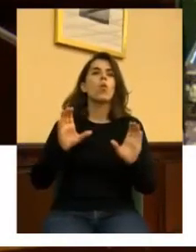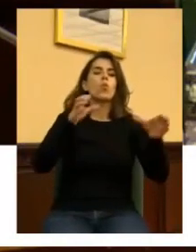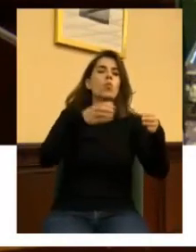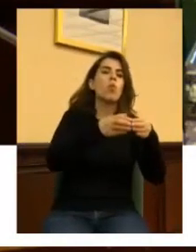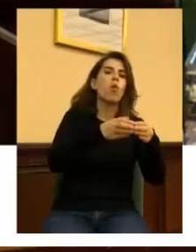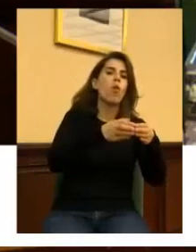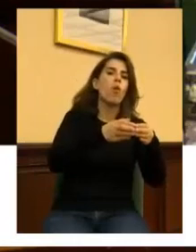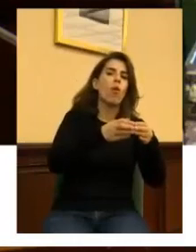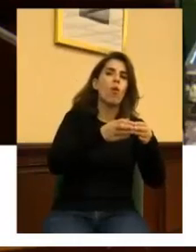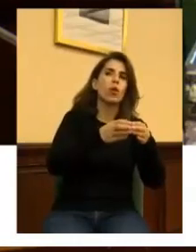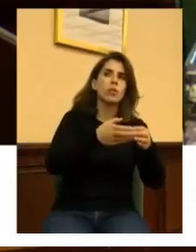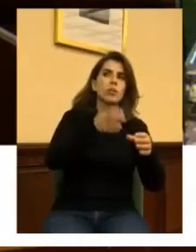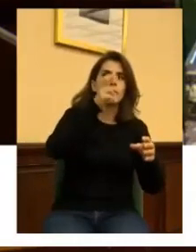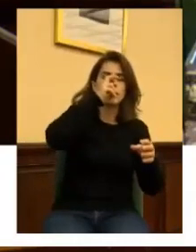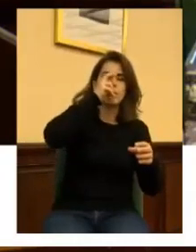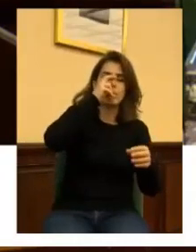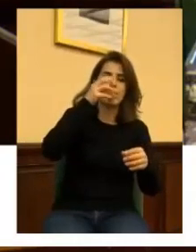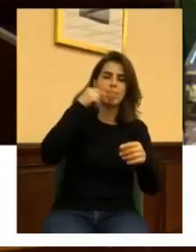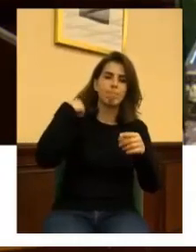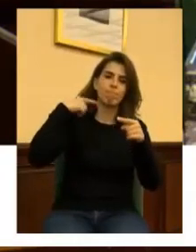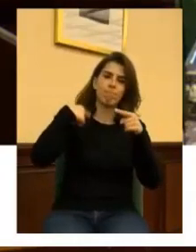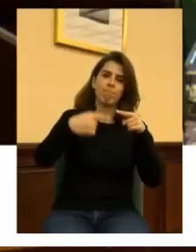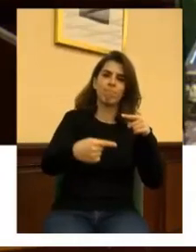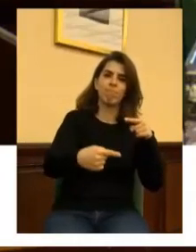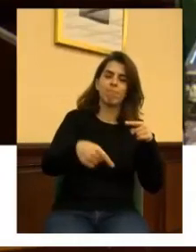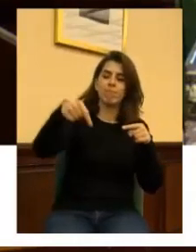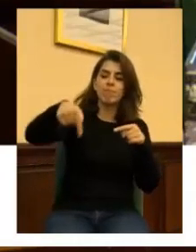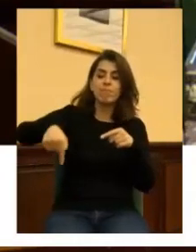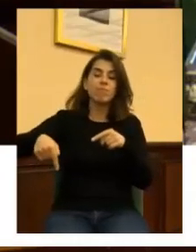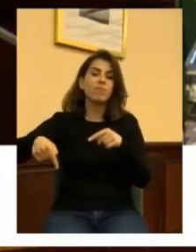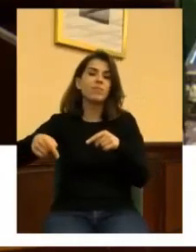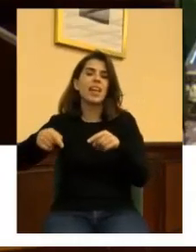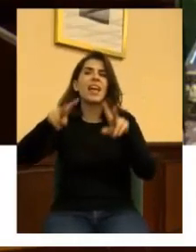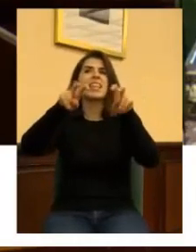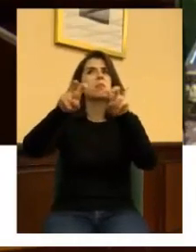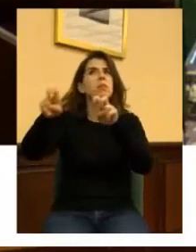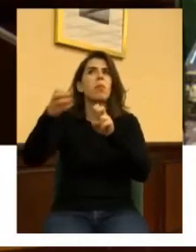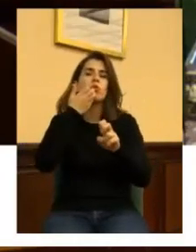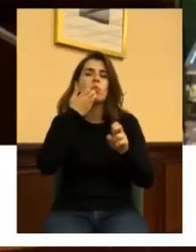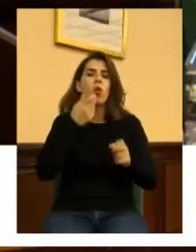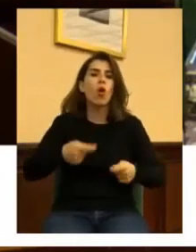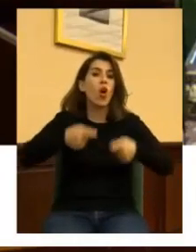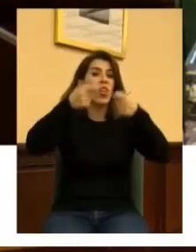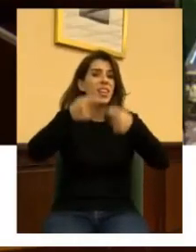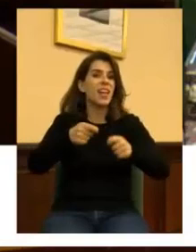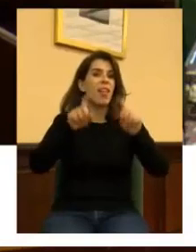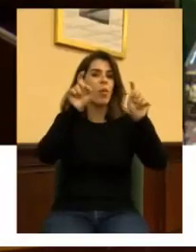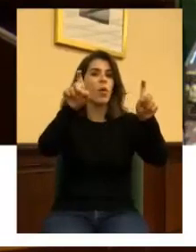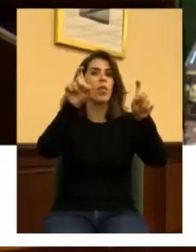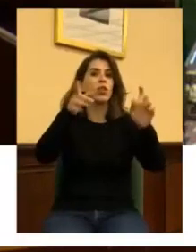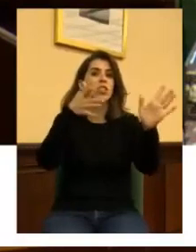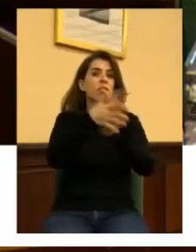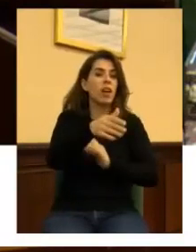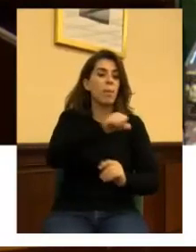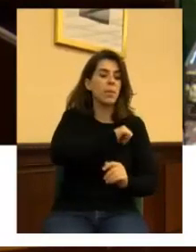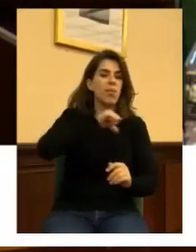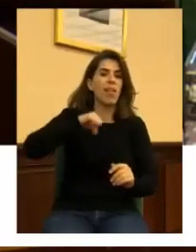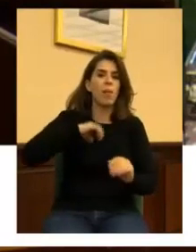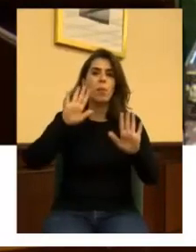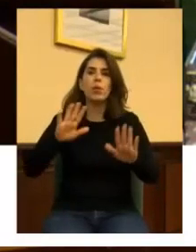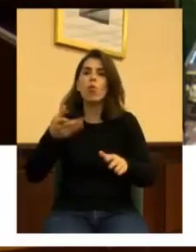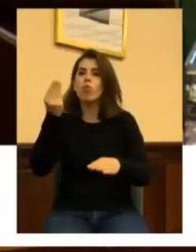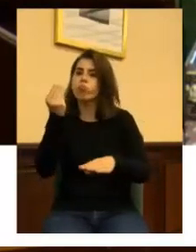conservadoras, esto que hemos escuchado estas semanas de que la educación concertada, que no es más que educación privada